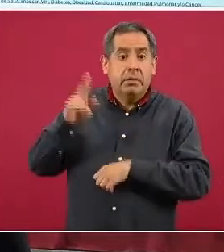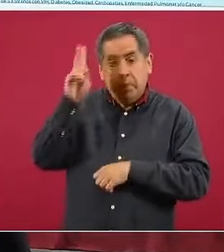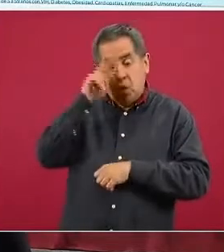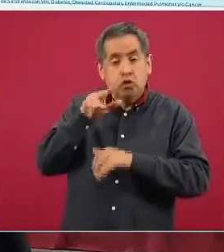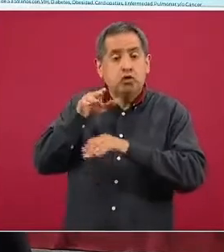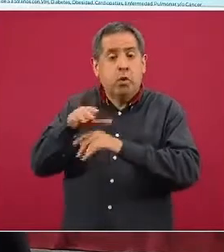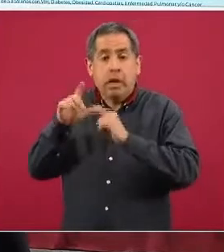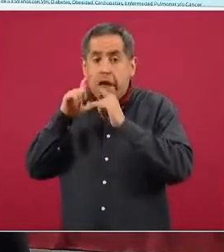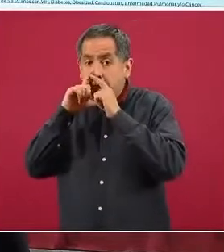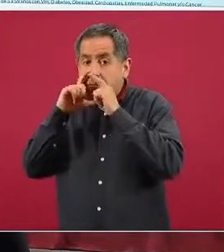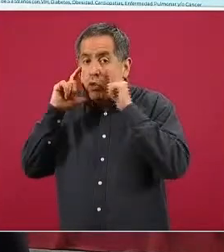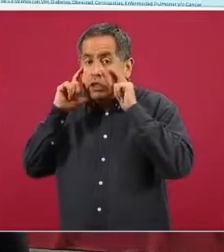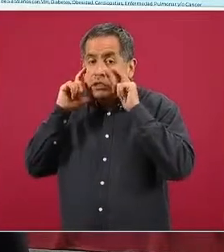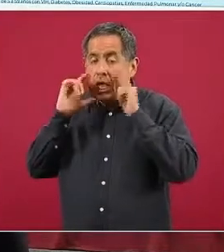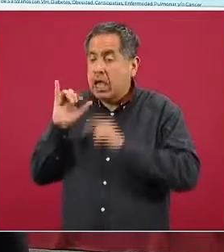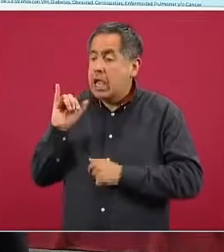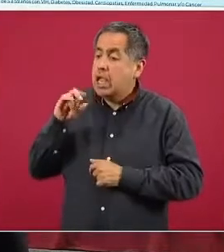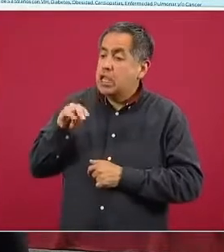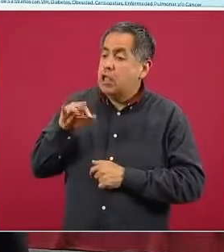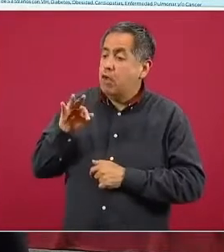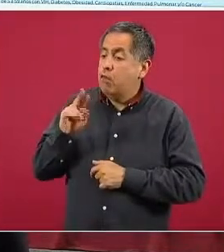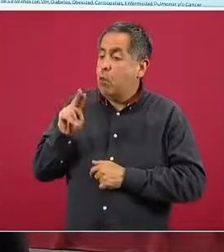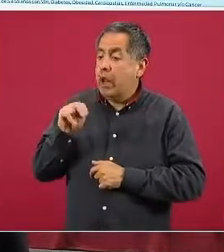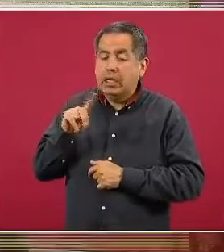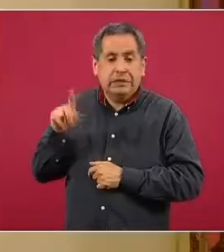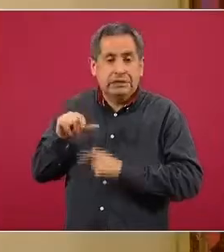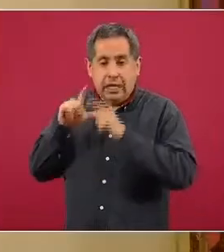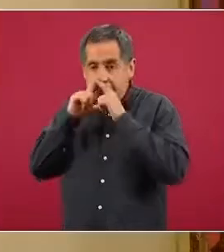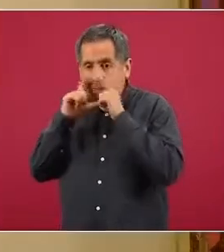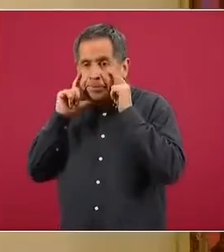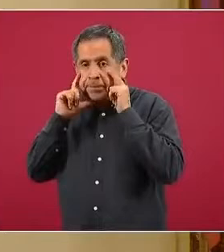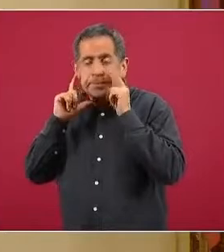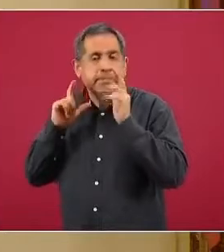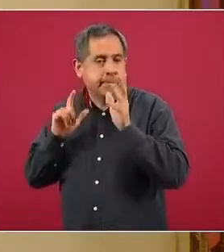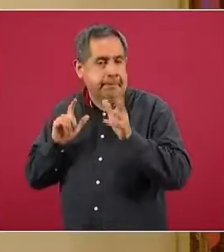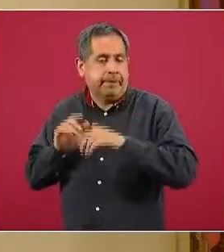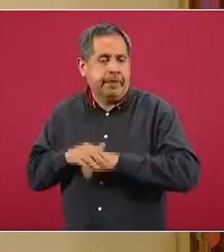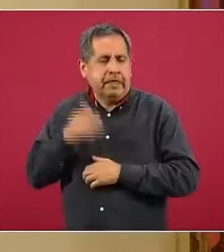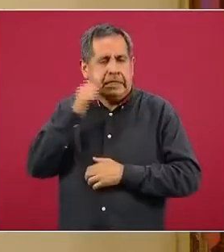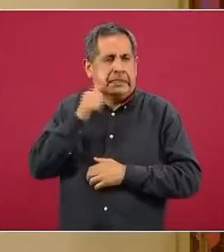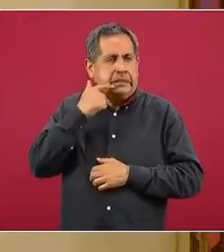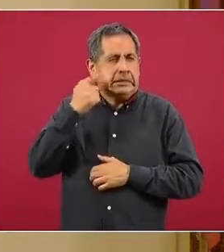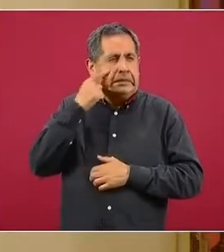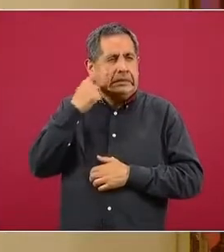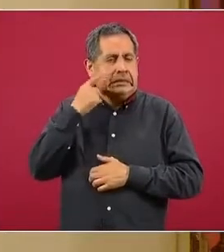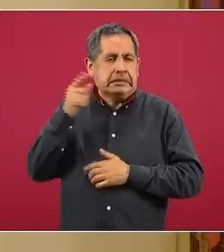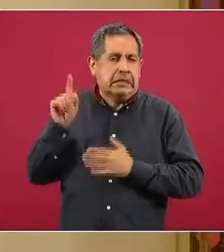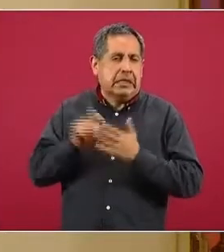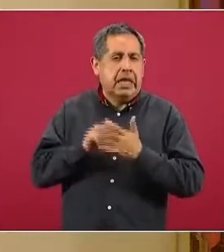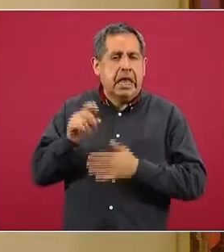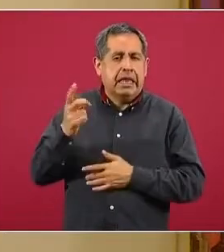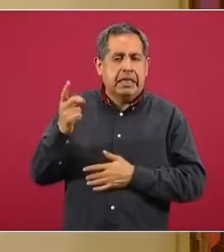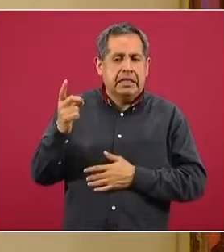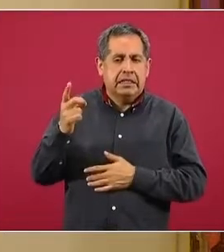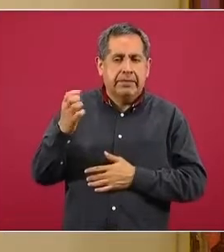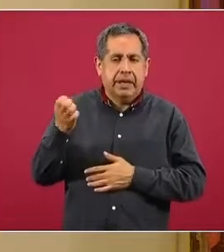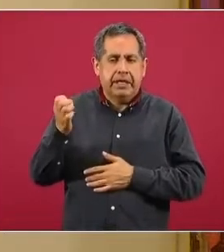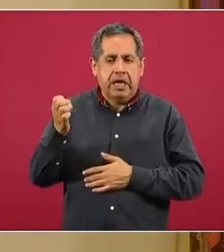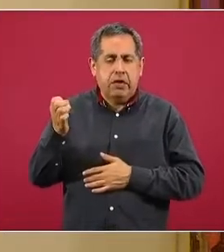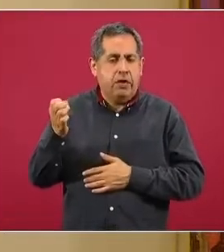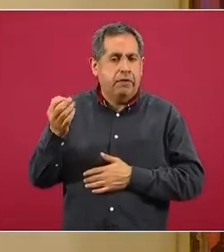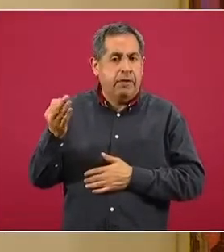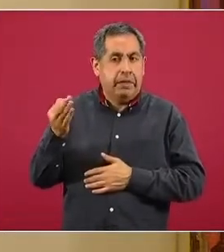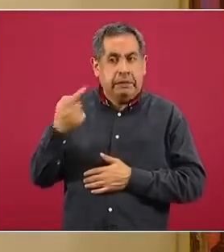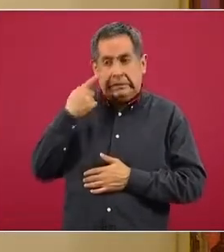de transmisión de influenza, que como lo hemos dicho en ocasiones anteriores, sucede normalmente durante el mes de diciembre, enero